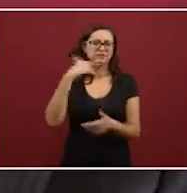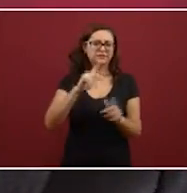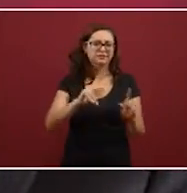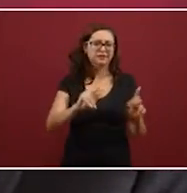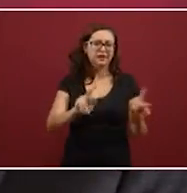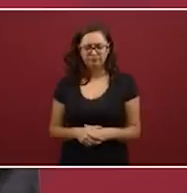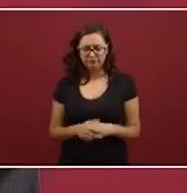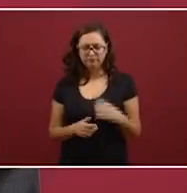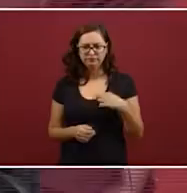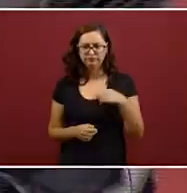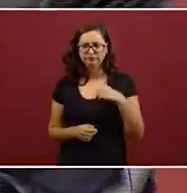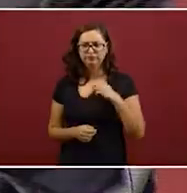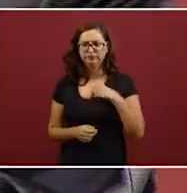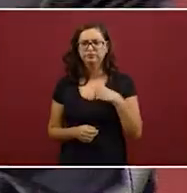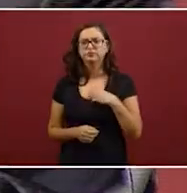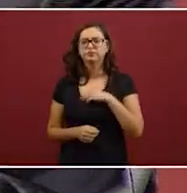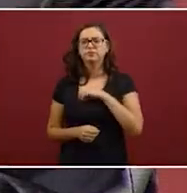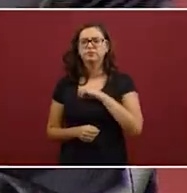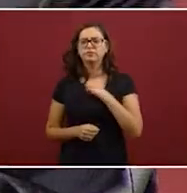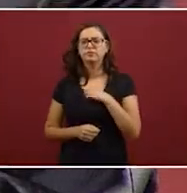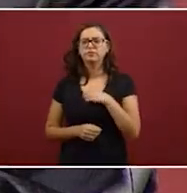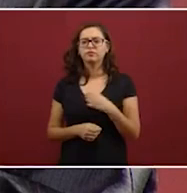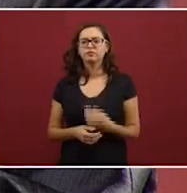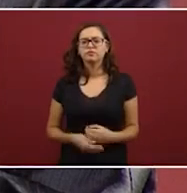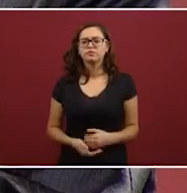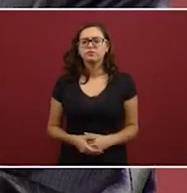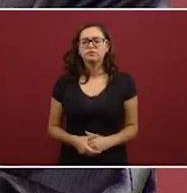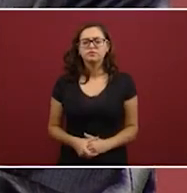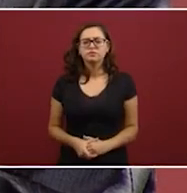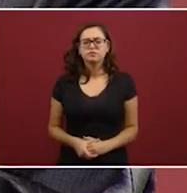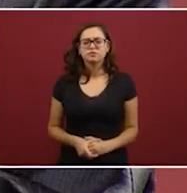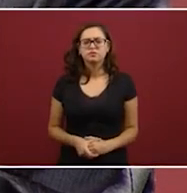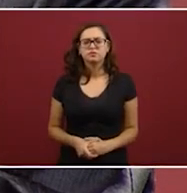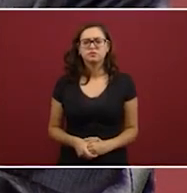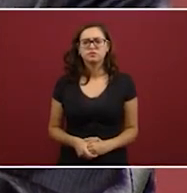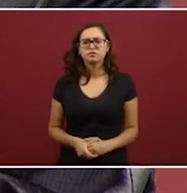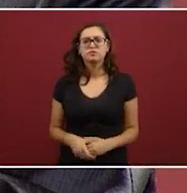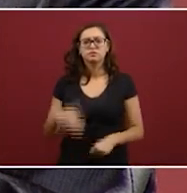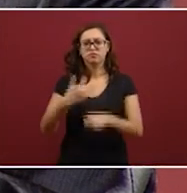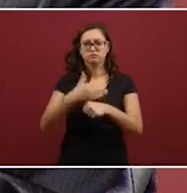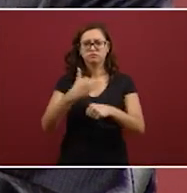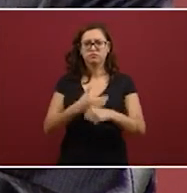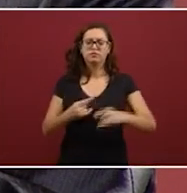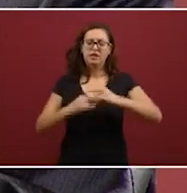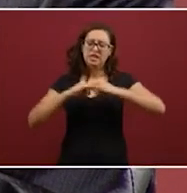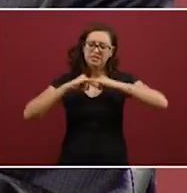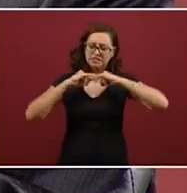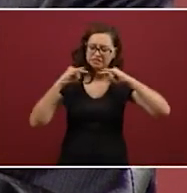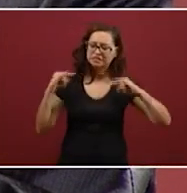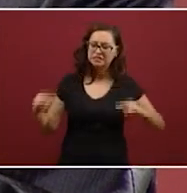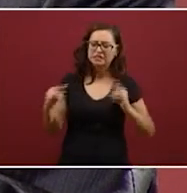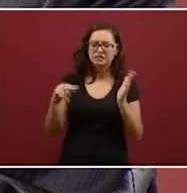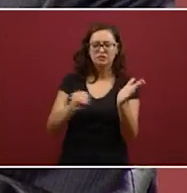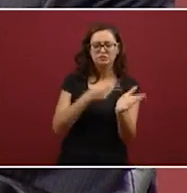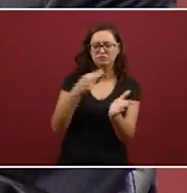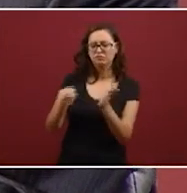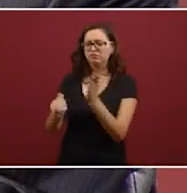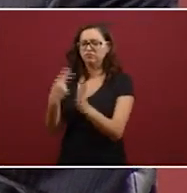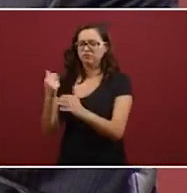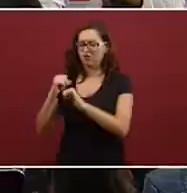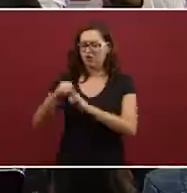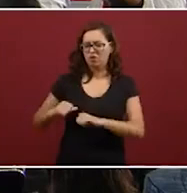pueblo lo robado vamos a entregar estos cheques a las autoridades